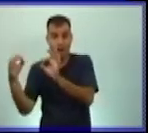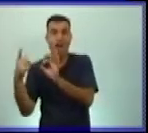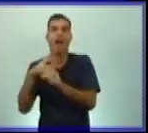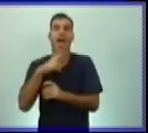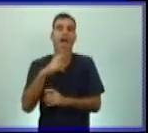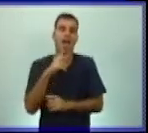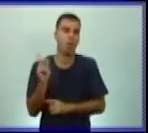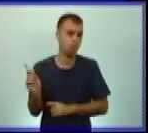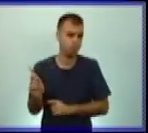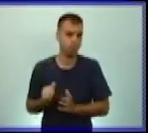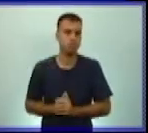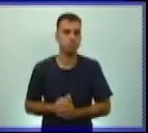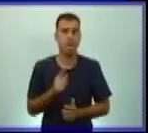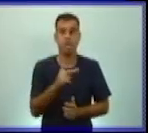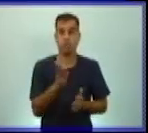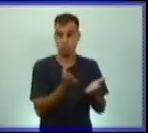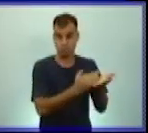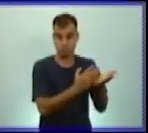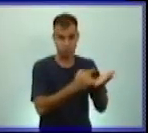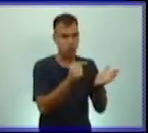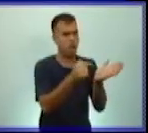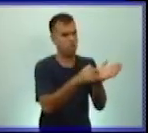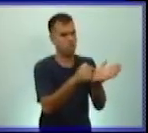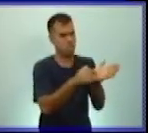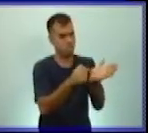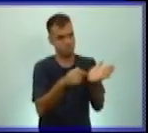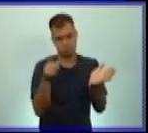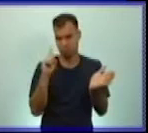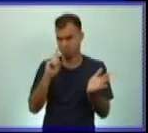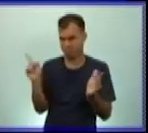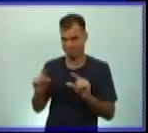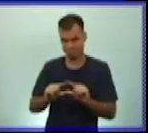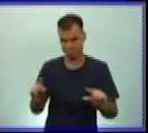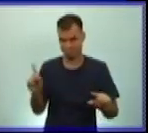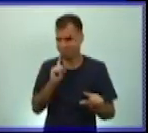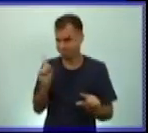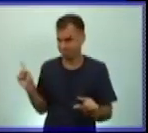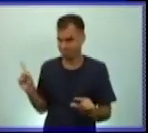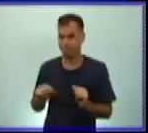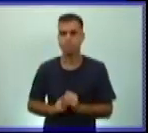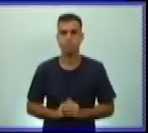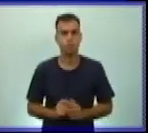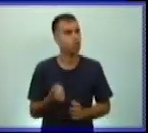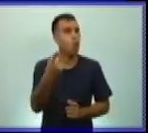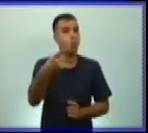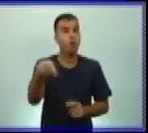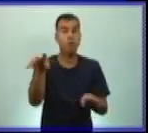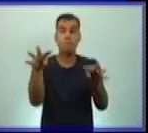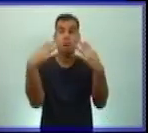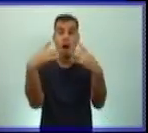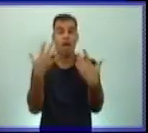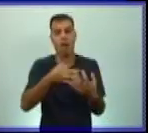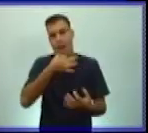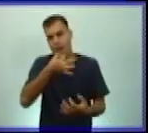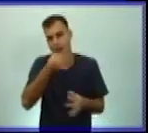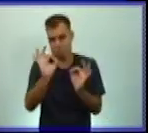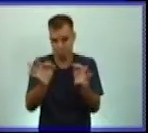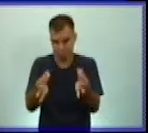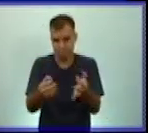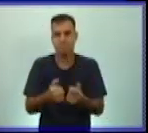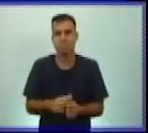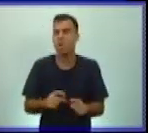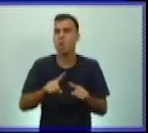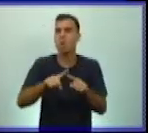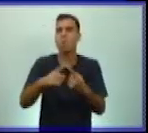texto en la figura 2.14, por tanto no vayan a hacer el esquema, solamente escuchar la explicación. Ahora bien, ¿por qué decimos que